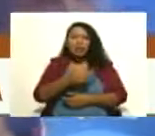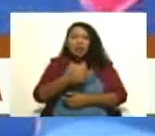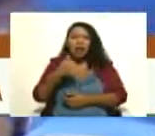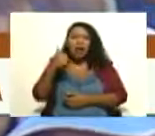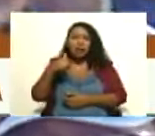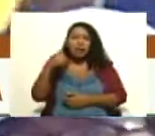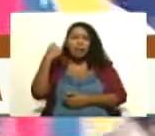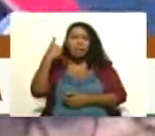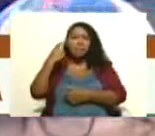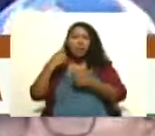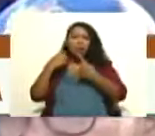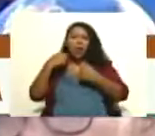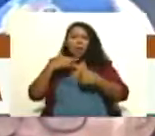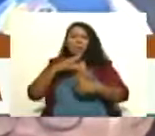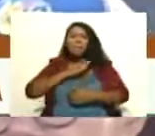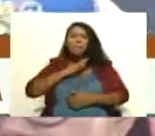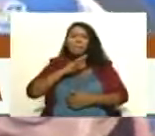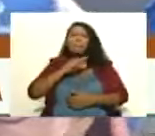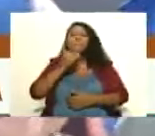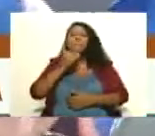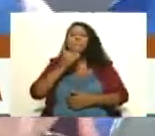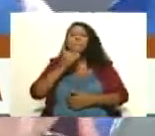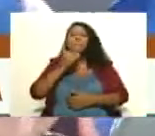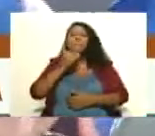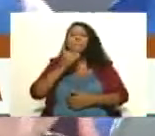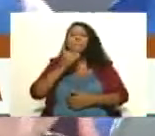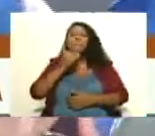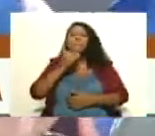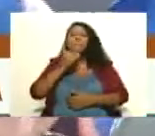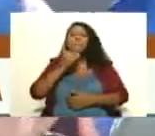consultivo. Es nuestra próxima batalla de